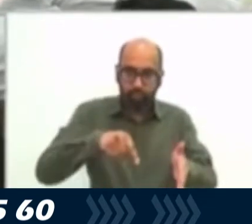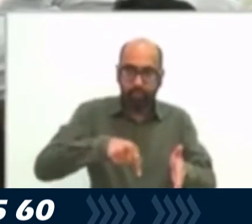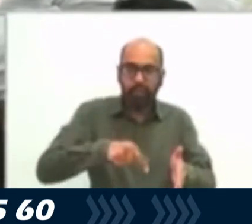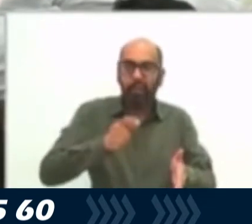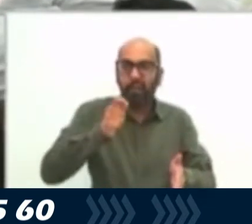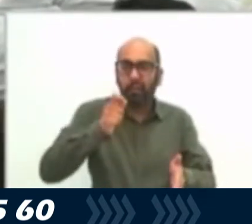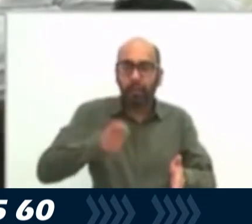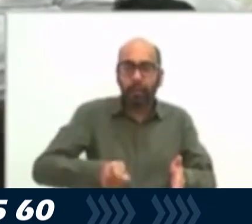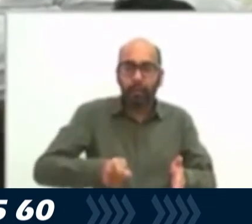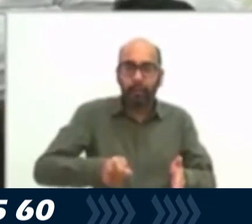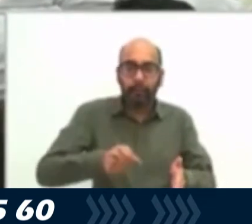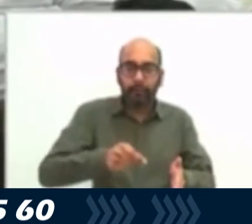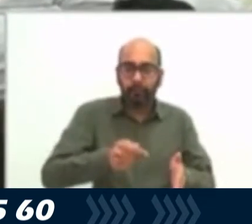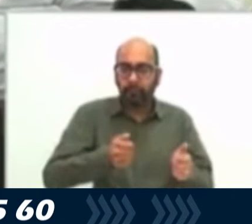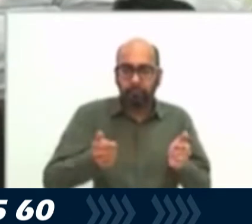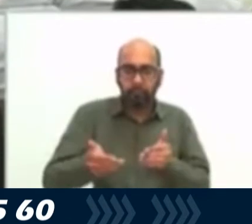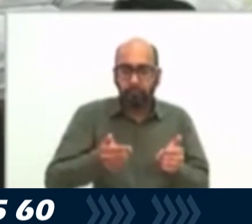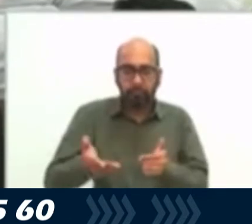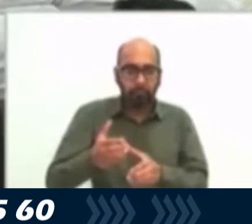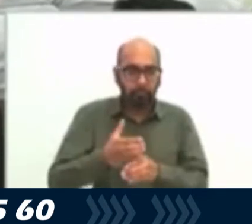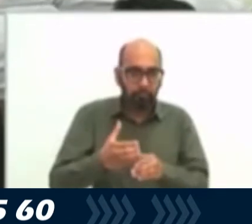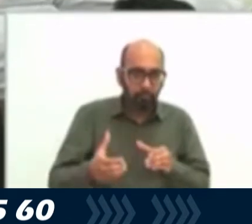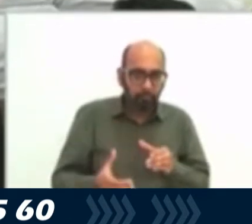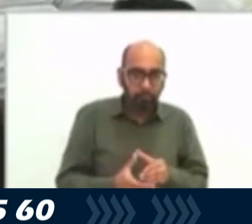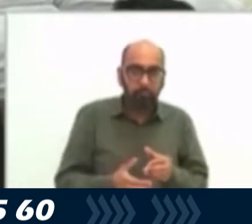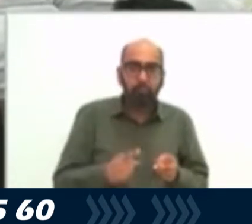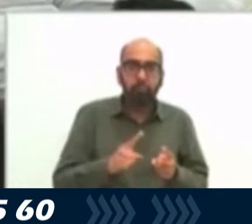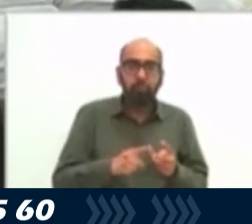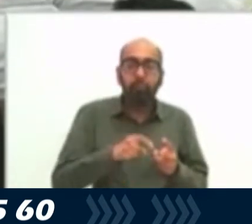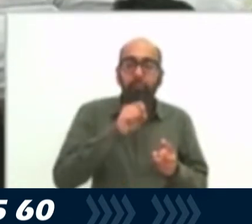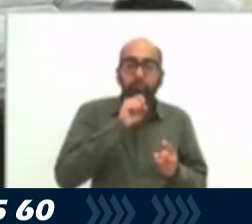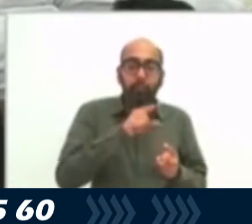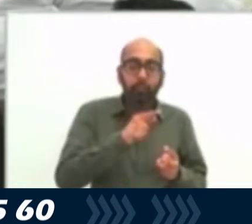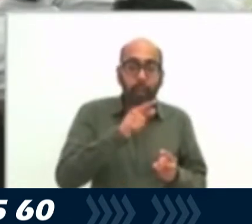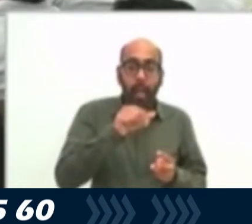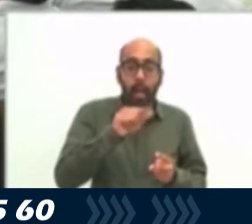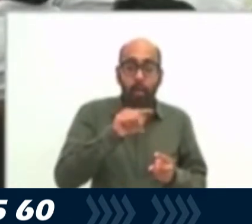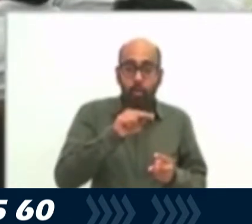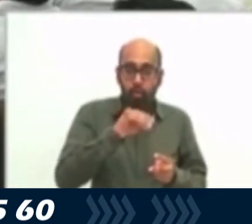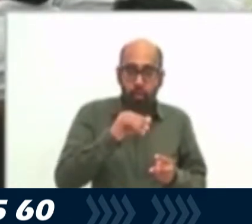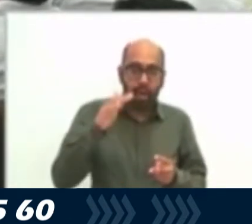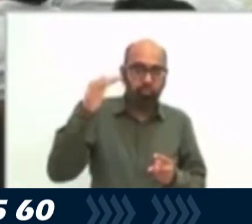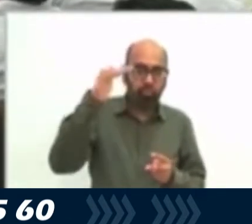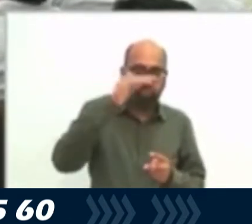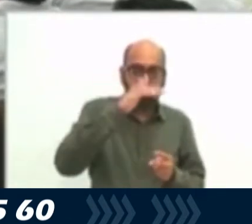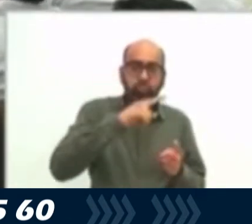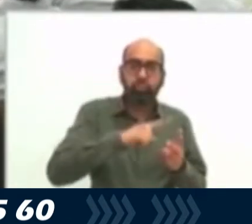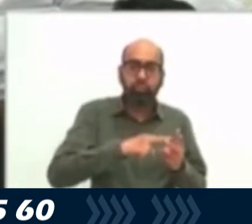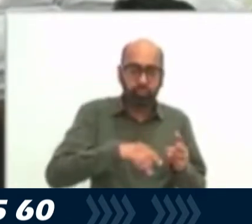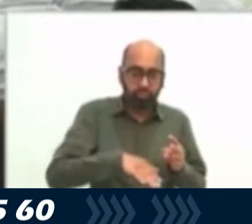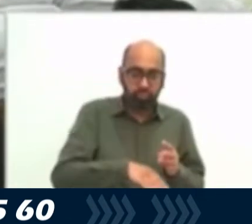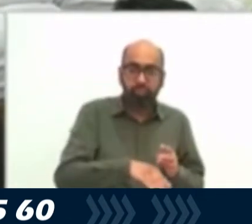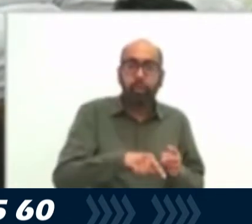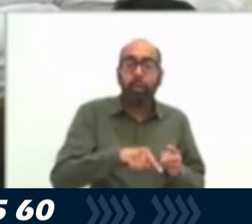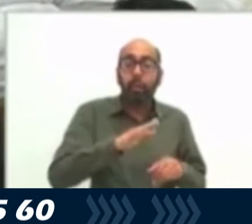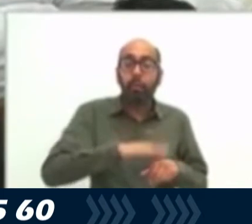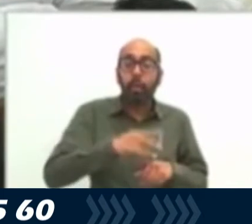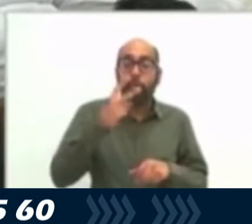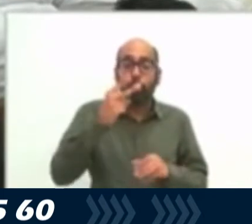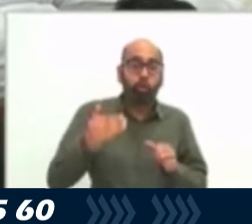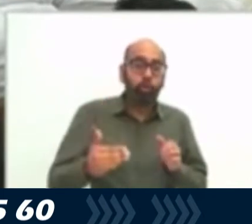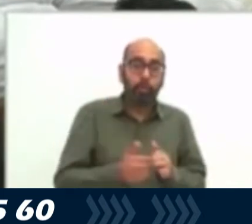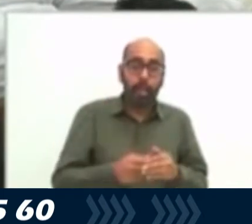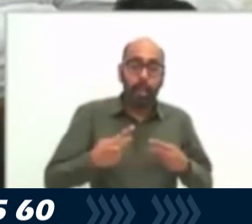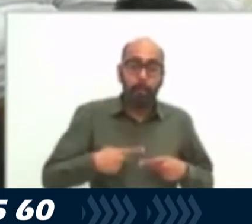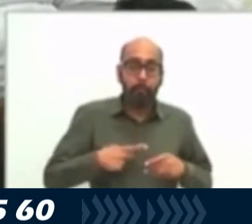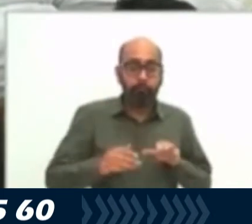facilitación al tráfico de cabotaje, separación con el tráfico de altura, con más de 2.000 empleos directos e indirectos